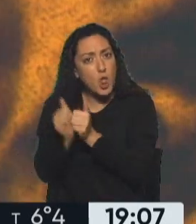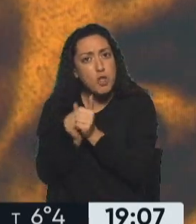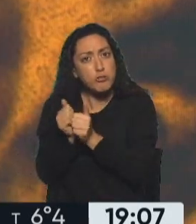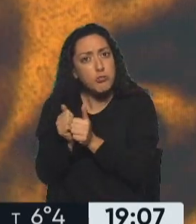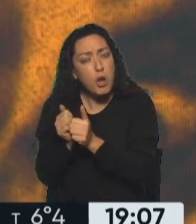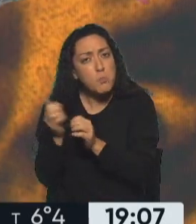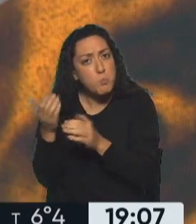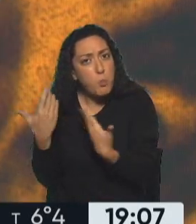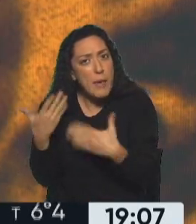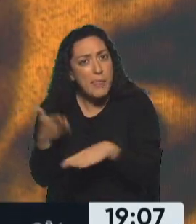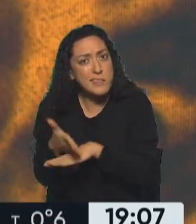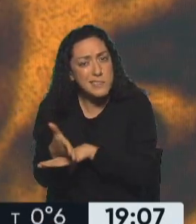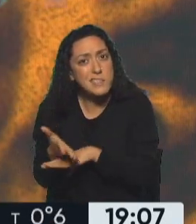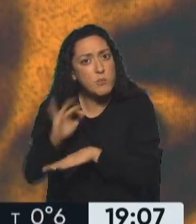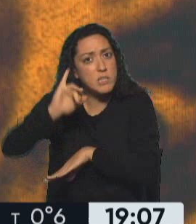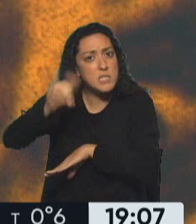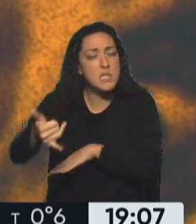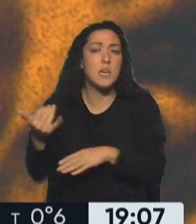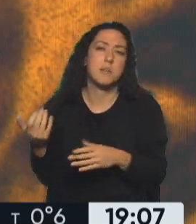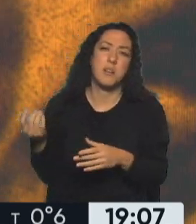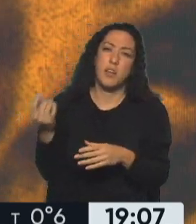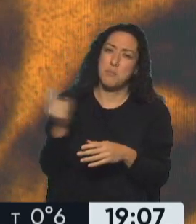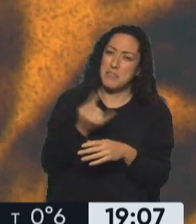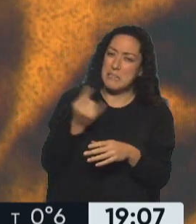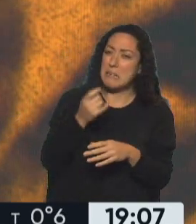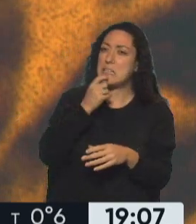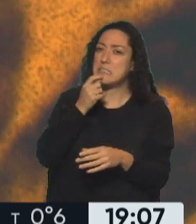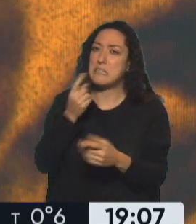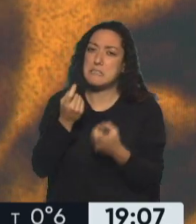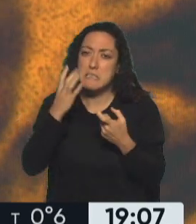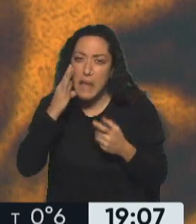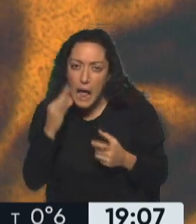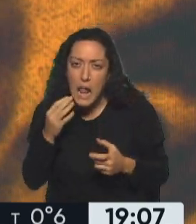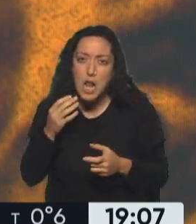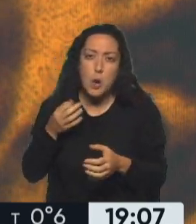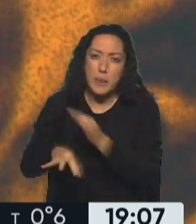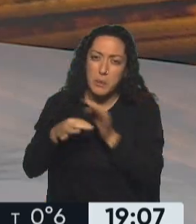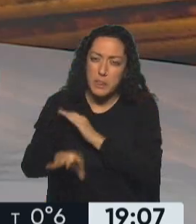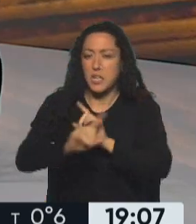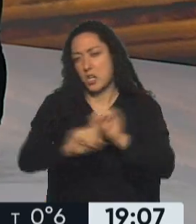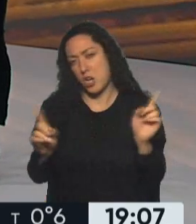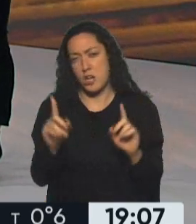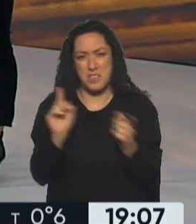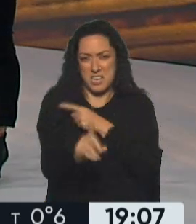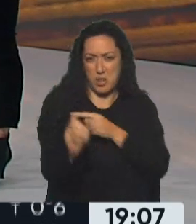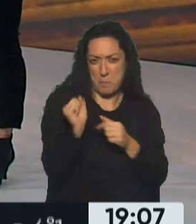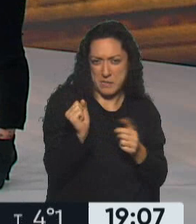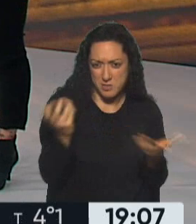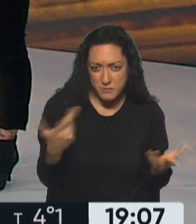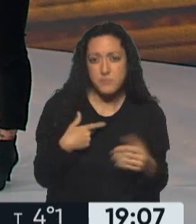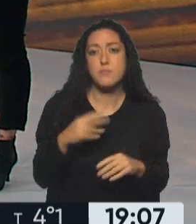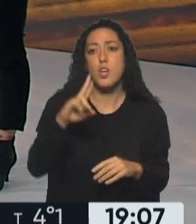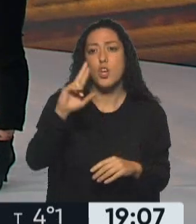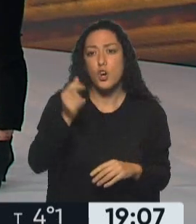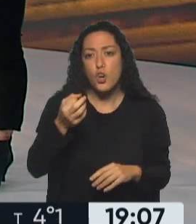productor liquida cuando necesita algún tipo de maquinaria o de bien, sino que directamente va a los pesos. Y por último, seguimos en realidad. Daniel